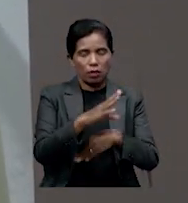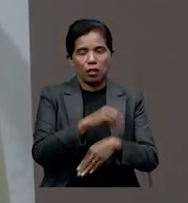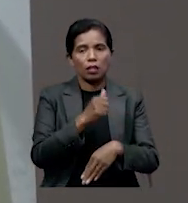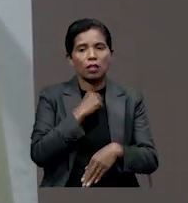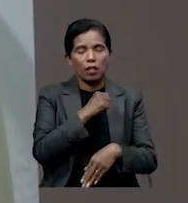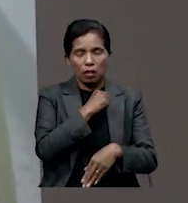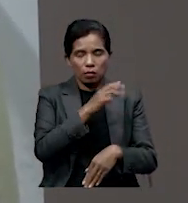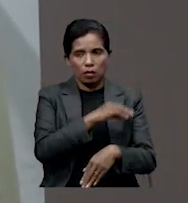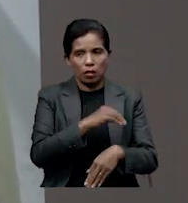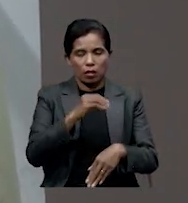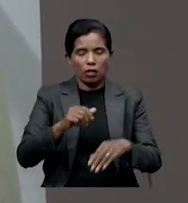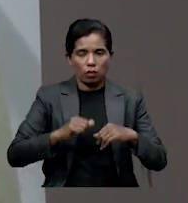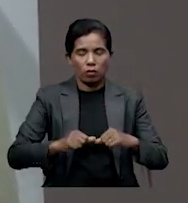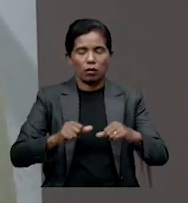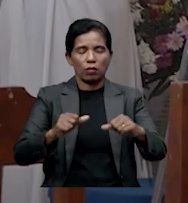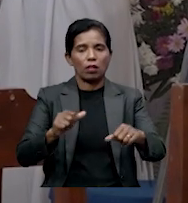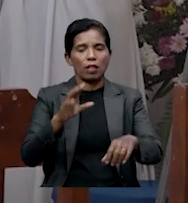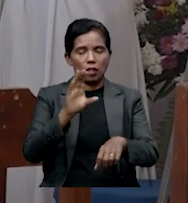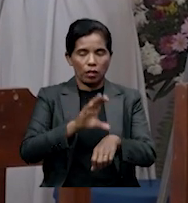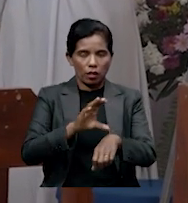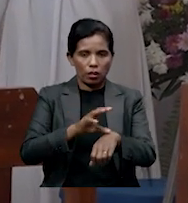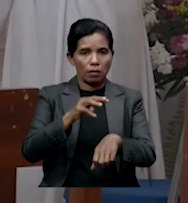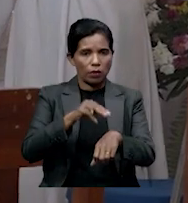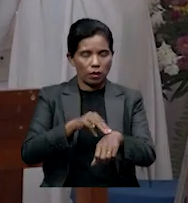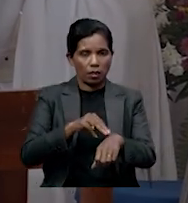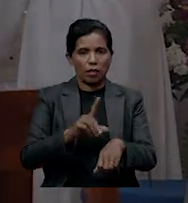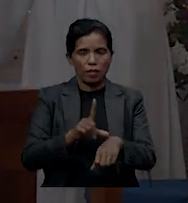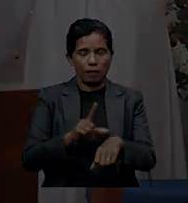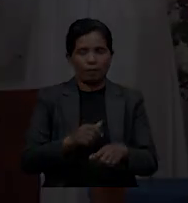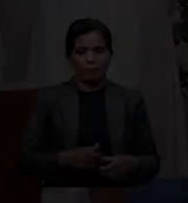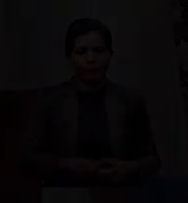amobito continua Hela e a paróquia Motael. Equipo cobertura, Jemen.